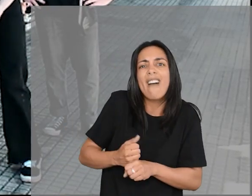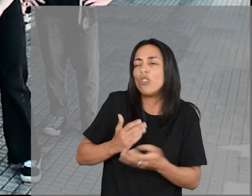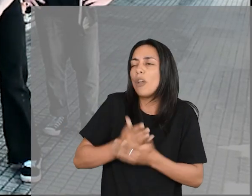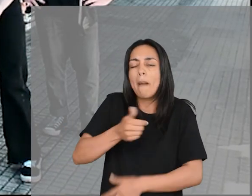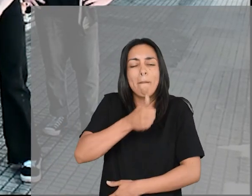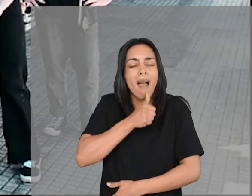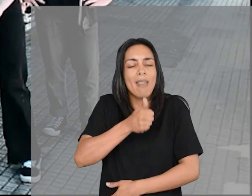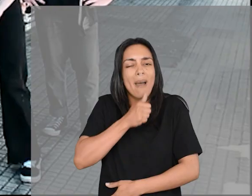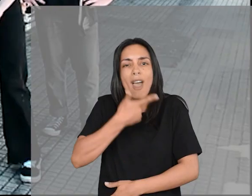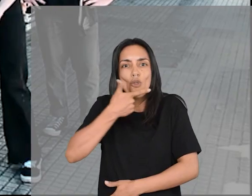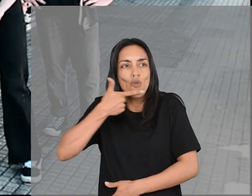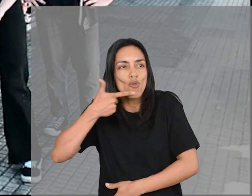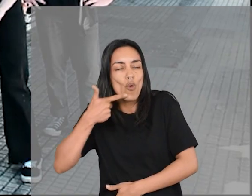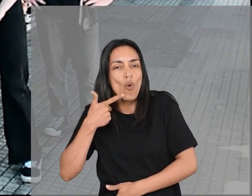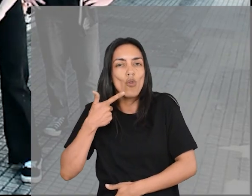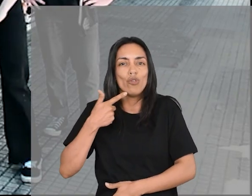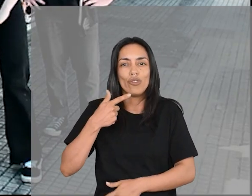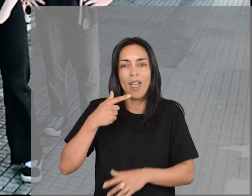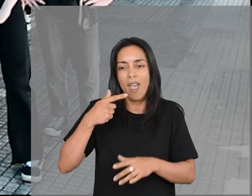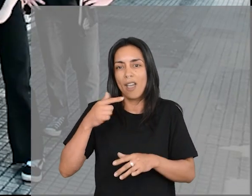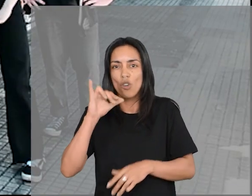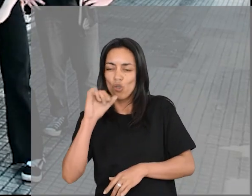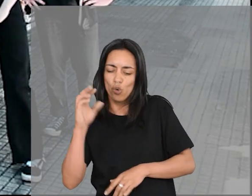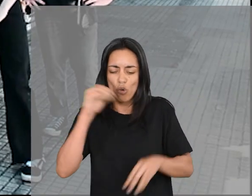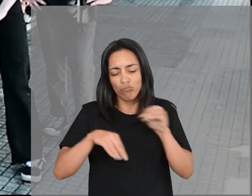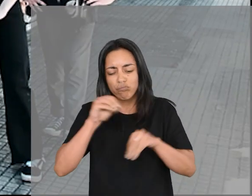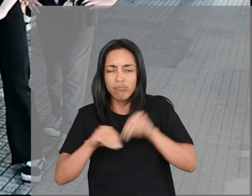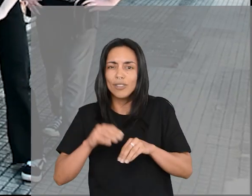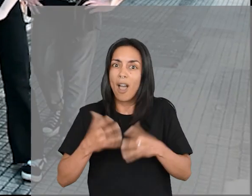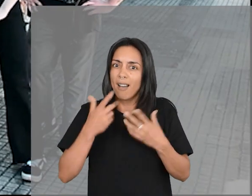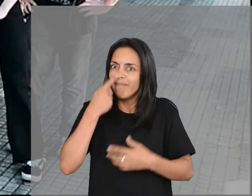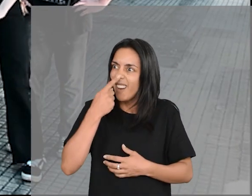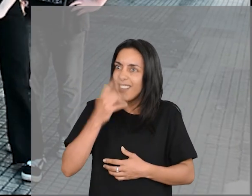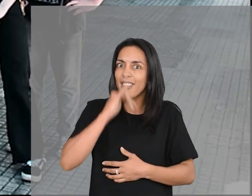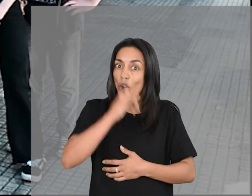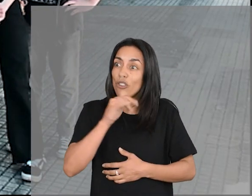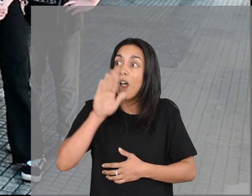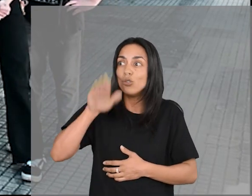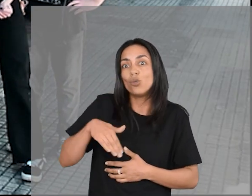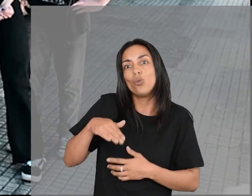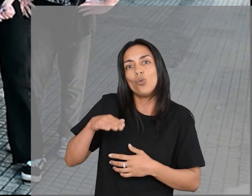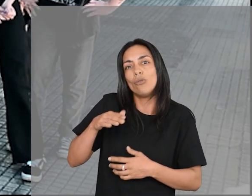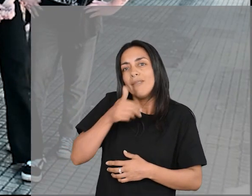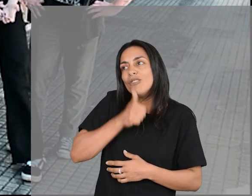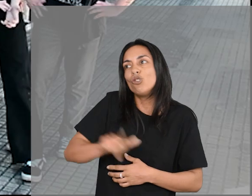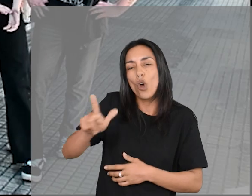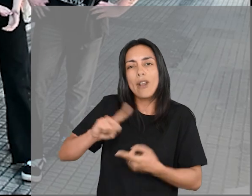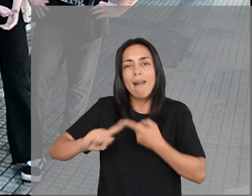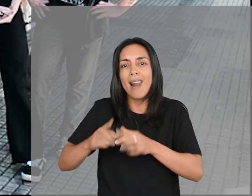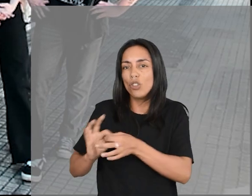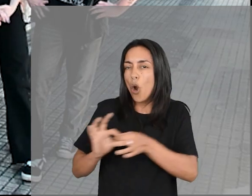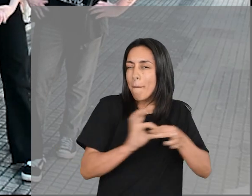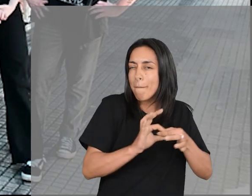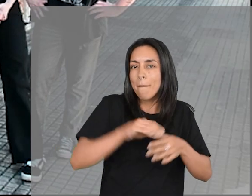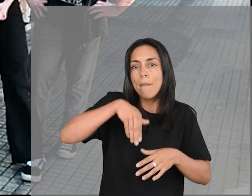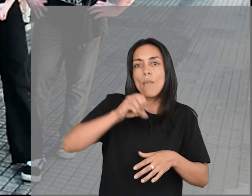y bueno, hace todo ese relato y me parecía que estaba interesante contar esa historia y su vínculo con Juan José Morosoli. Me